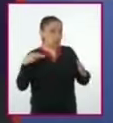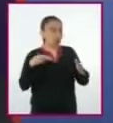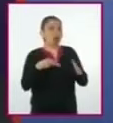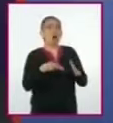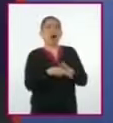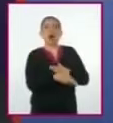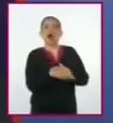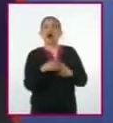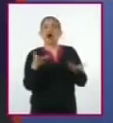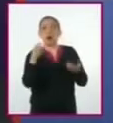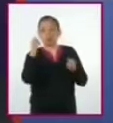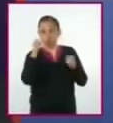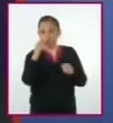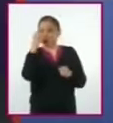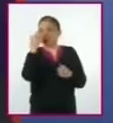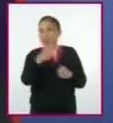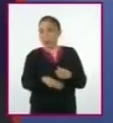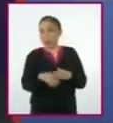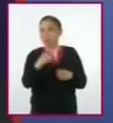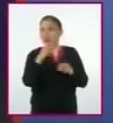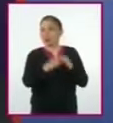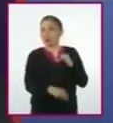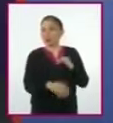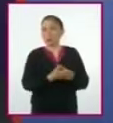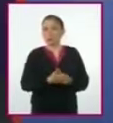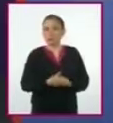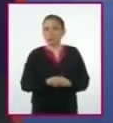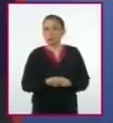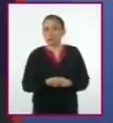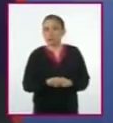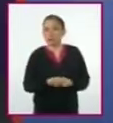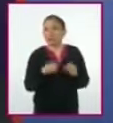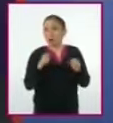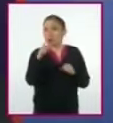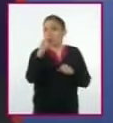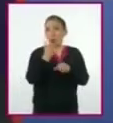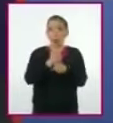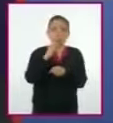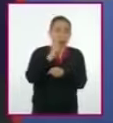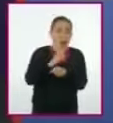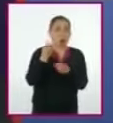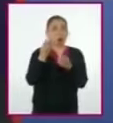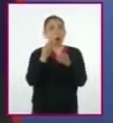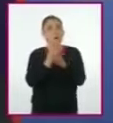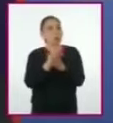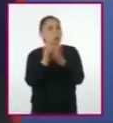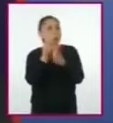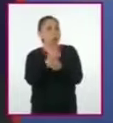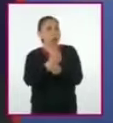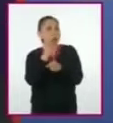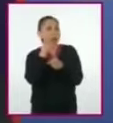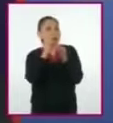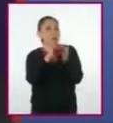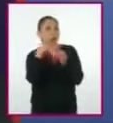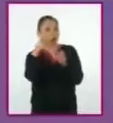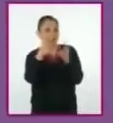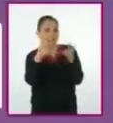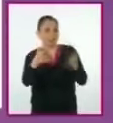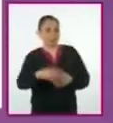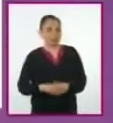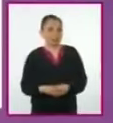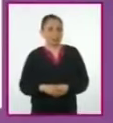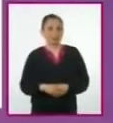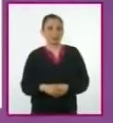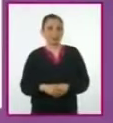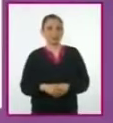Ah, apuesto que tú sabes el final, ¿cierto? Tal vez tu abuela o tu bisabuela te contó esta leyenda.